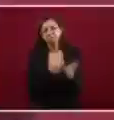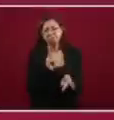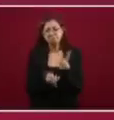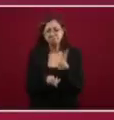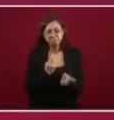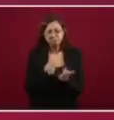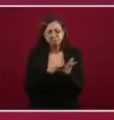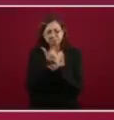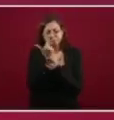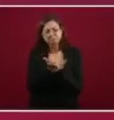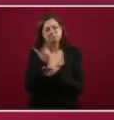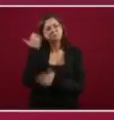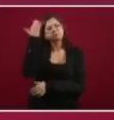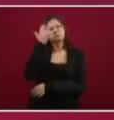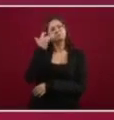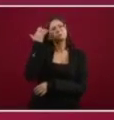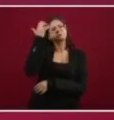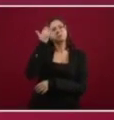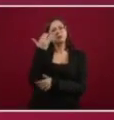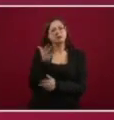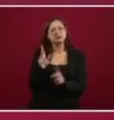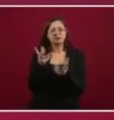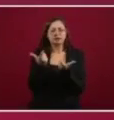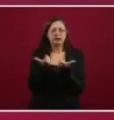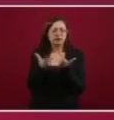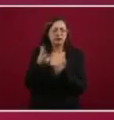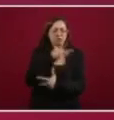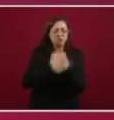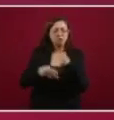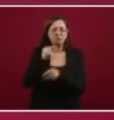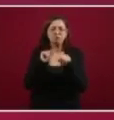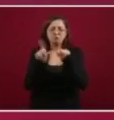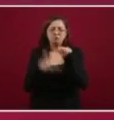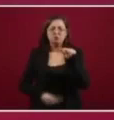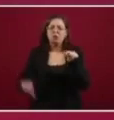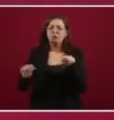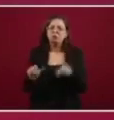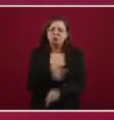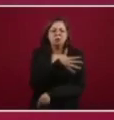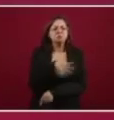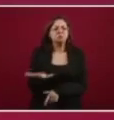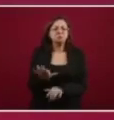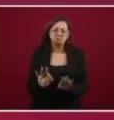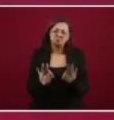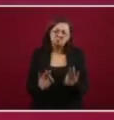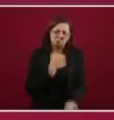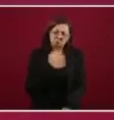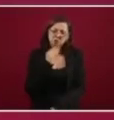pues haciendo una reflexión sobre la cuestión económica del país. Y en general, bien, vamos bien.